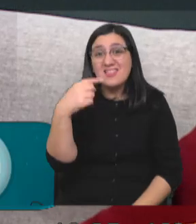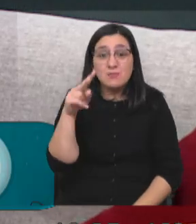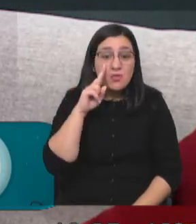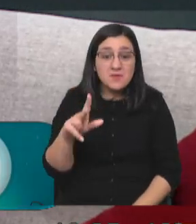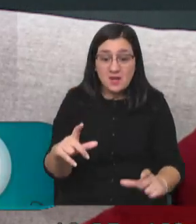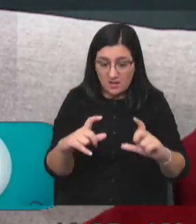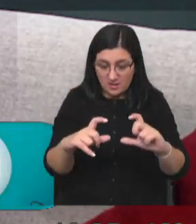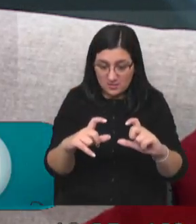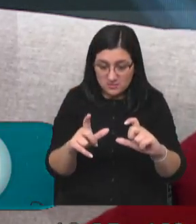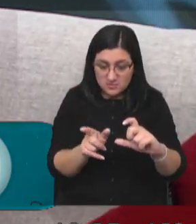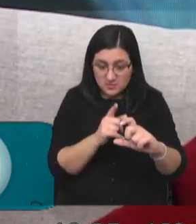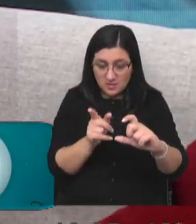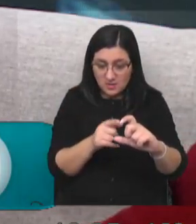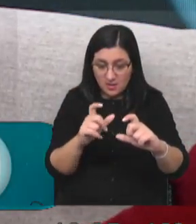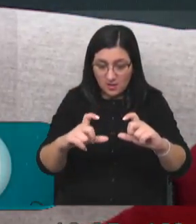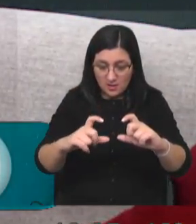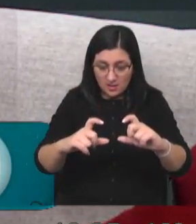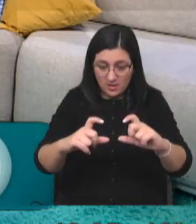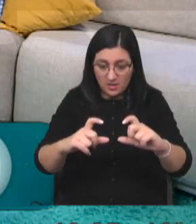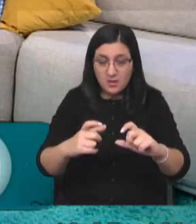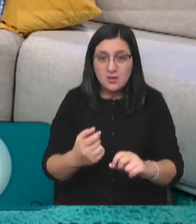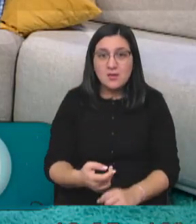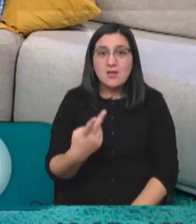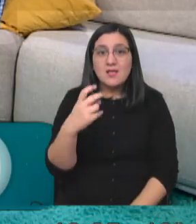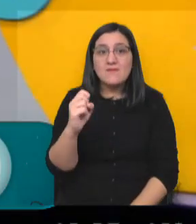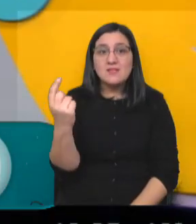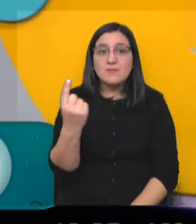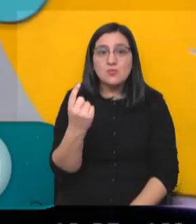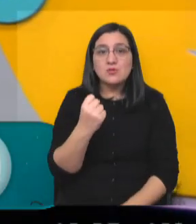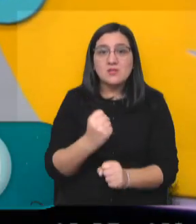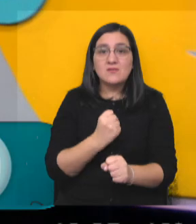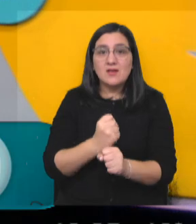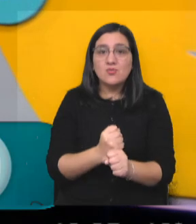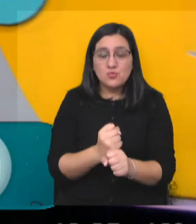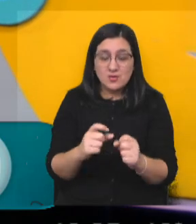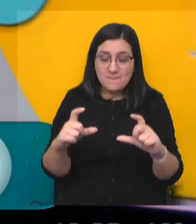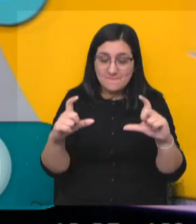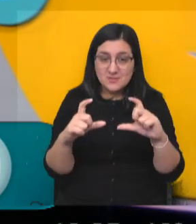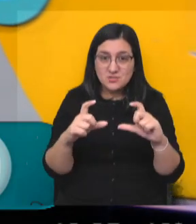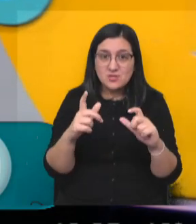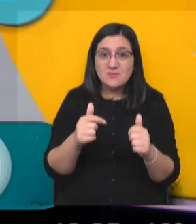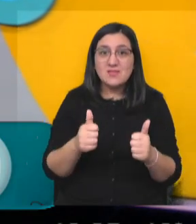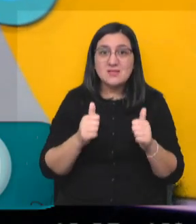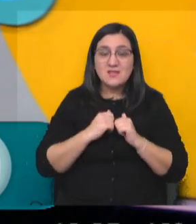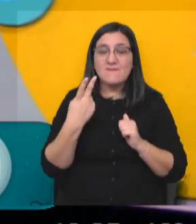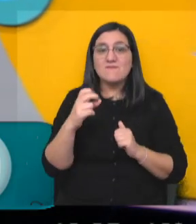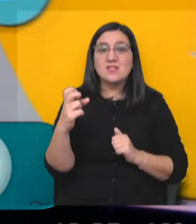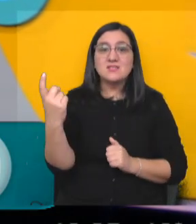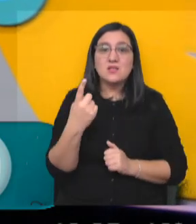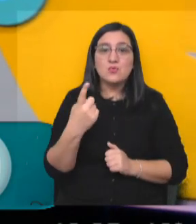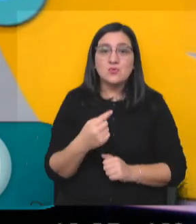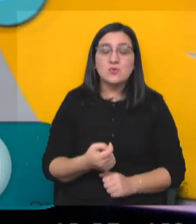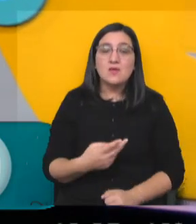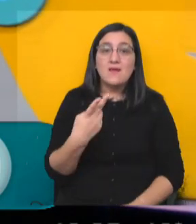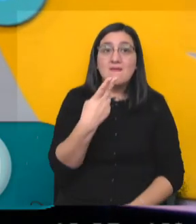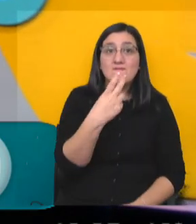en celulares. El otro día decían que cada 20 minutos que estés así trabajando intensamente con una pantalla tenés que descansar 20 segundos. Cada 20